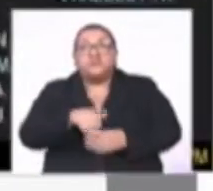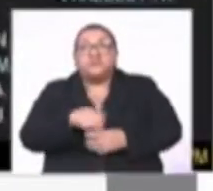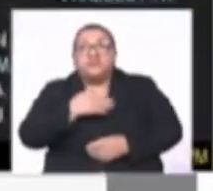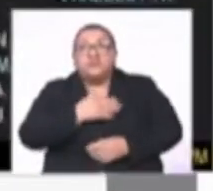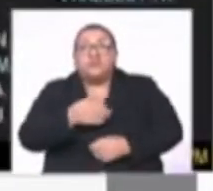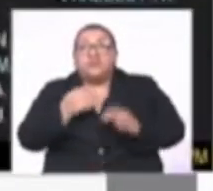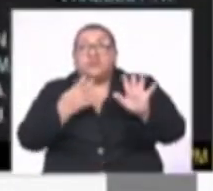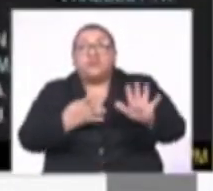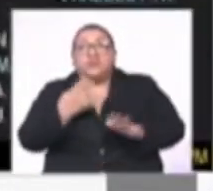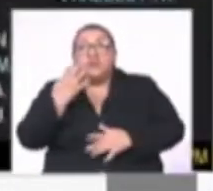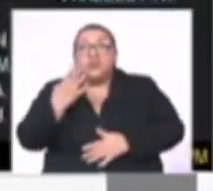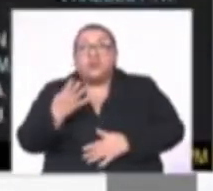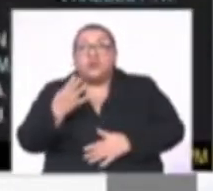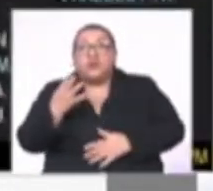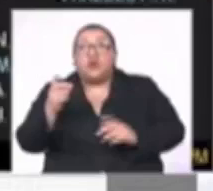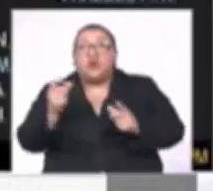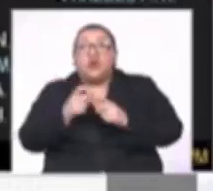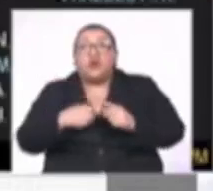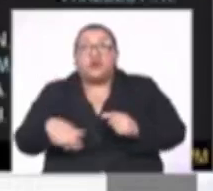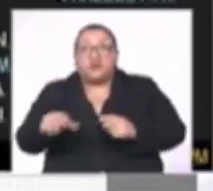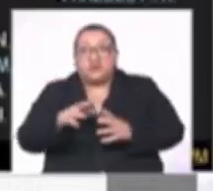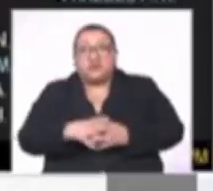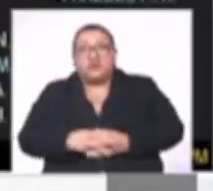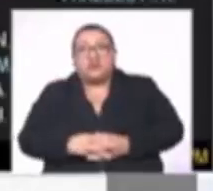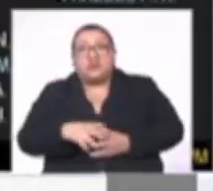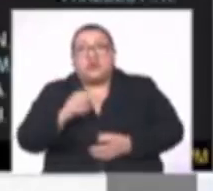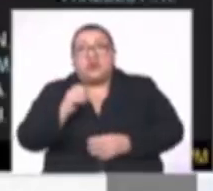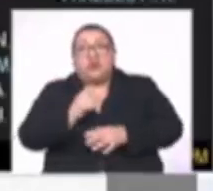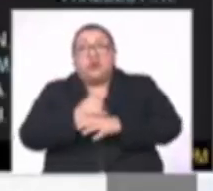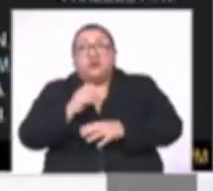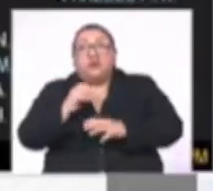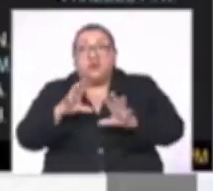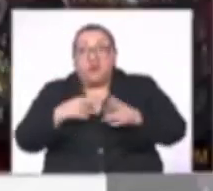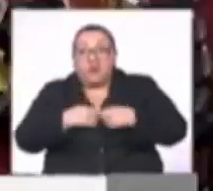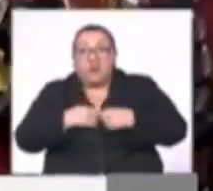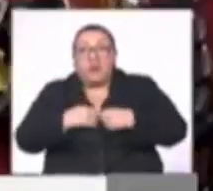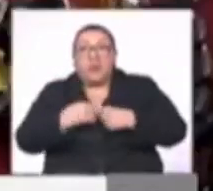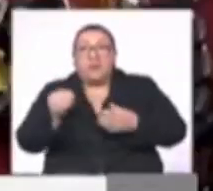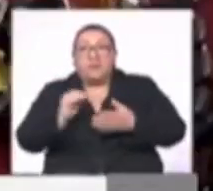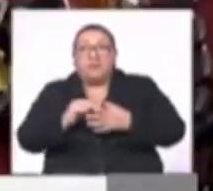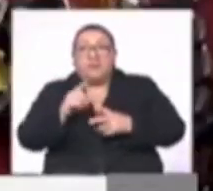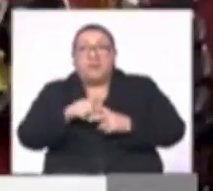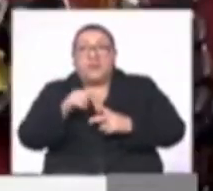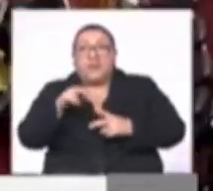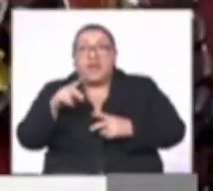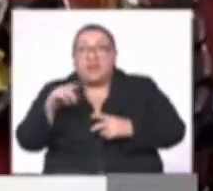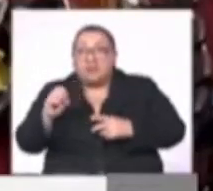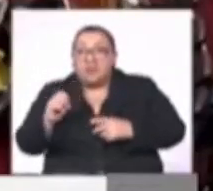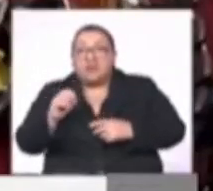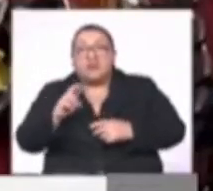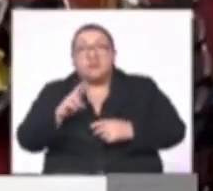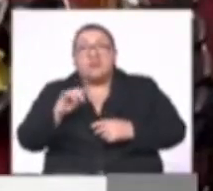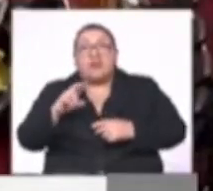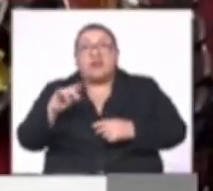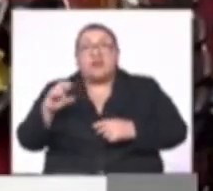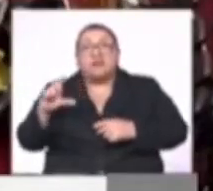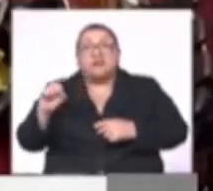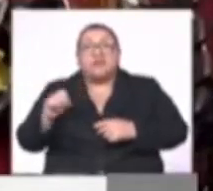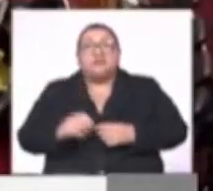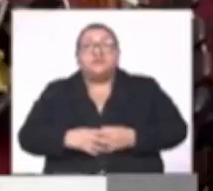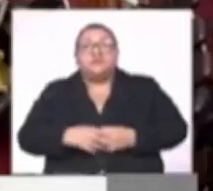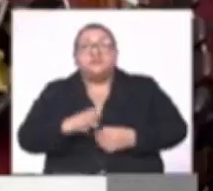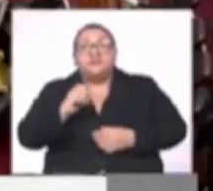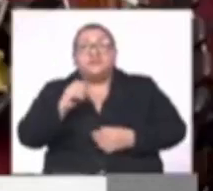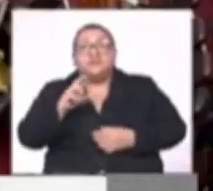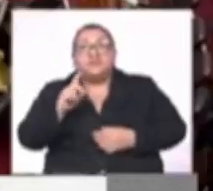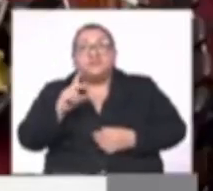favor, 94. Señores congresistas, 0 en contra, 0 abstenciones. Más, Taipe, Marticorena, Balcaza, Robles, Bazán Narro, Córdoba